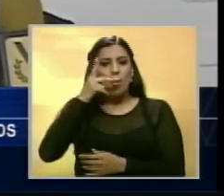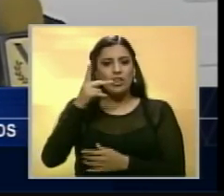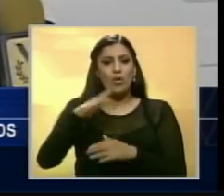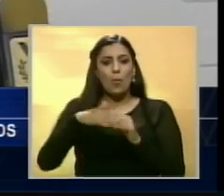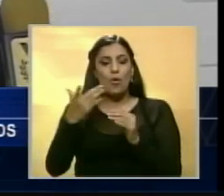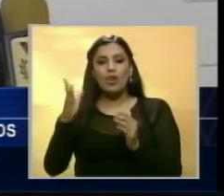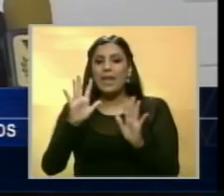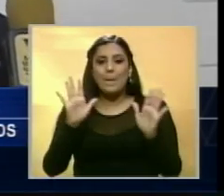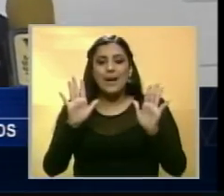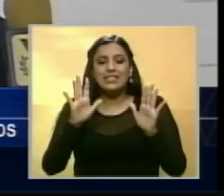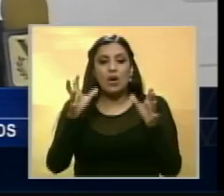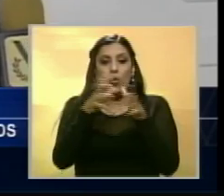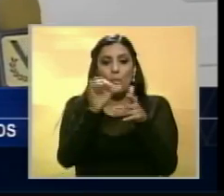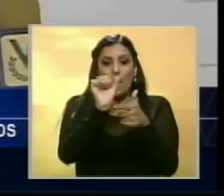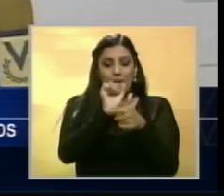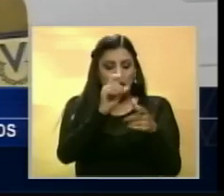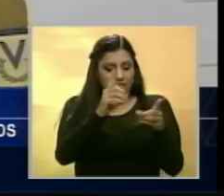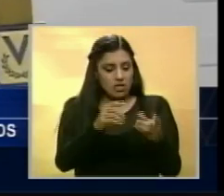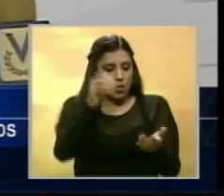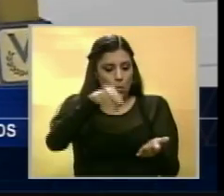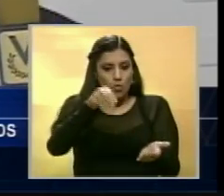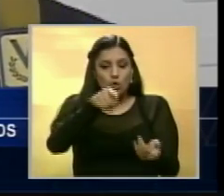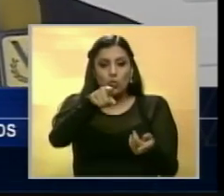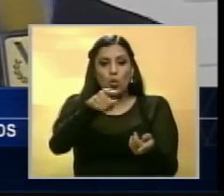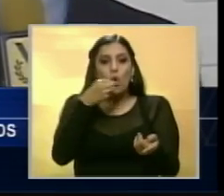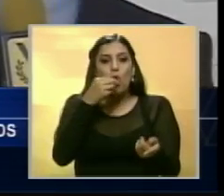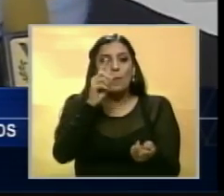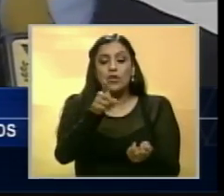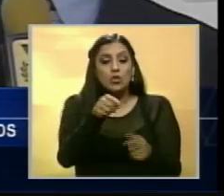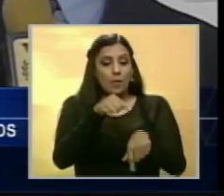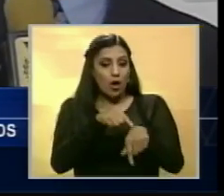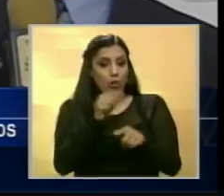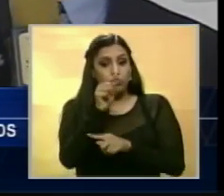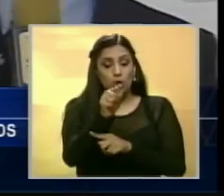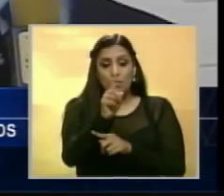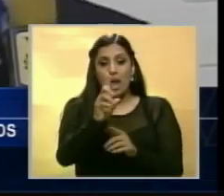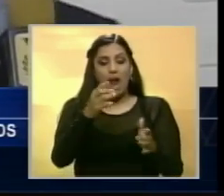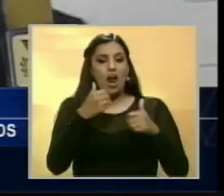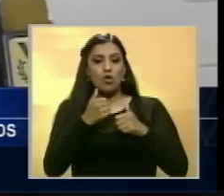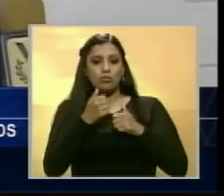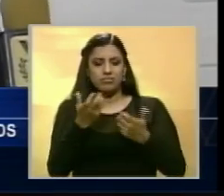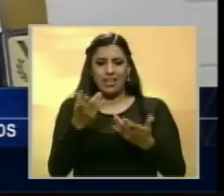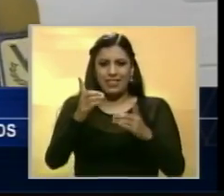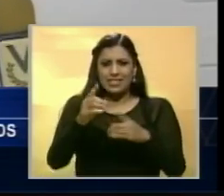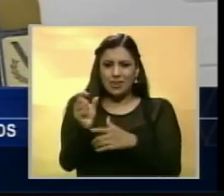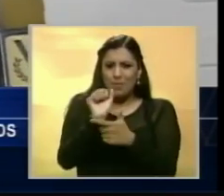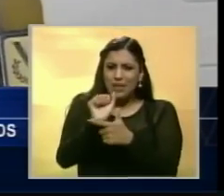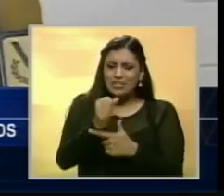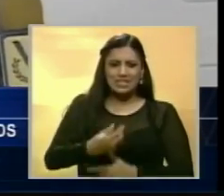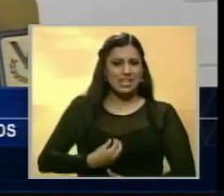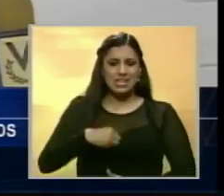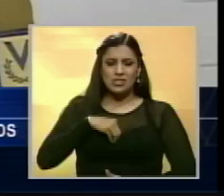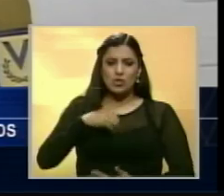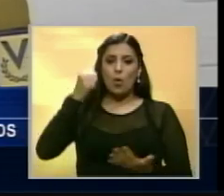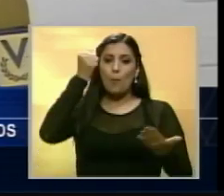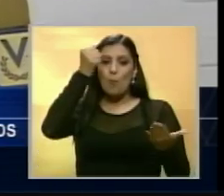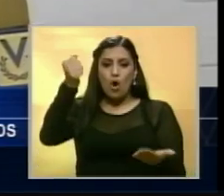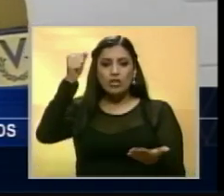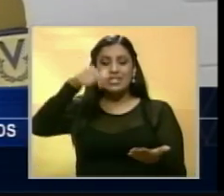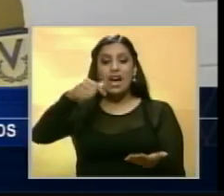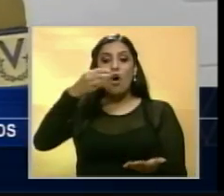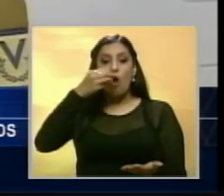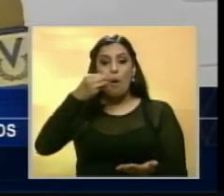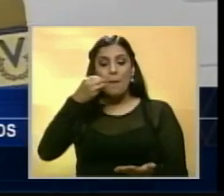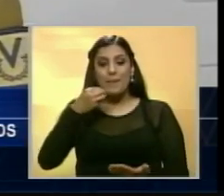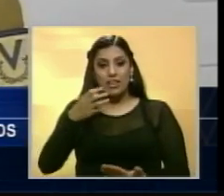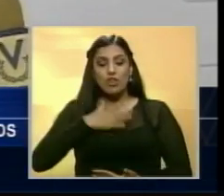porque solamente el PSV es quien decide cuándo comes tú, a qué hora comes y qué comes. Y las bolsas de comida, y así lo hemos visto en diferentes